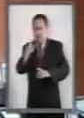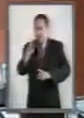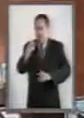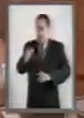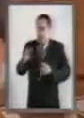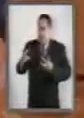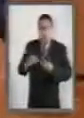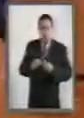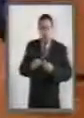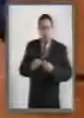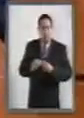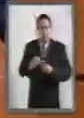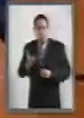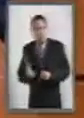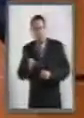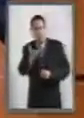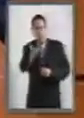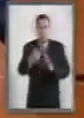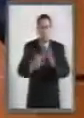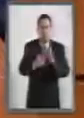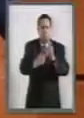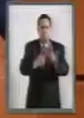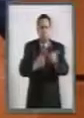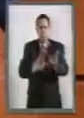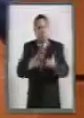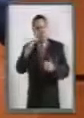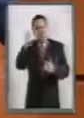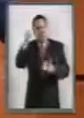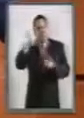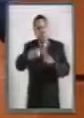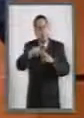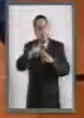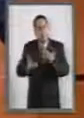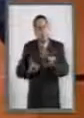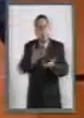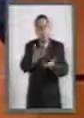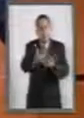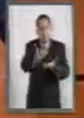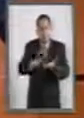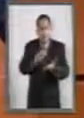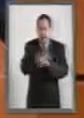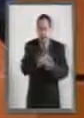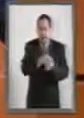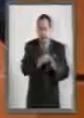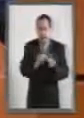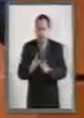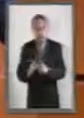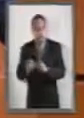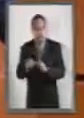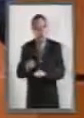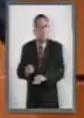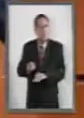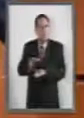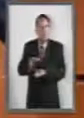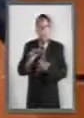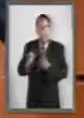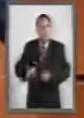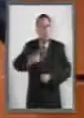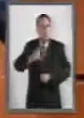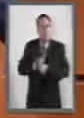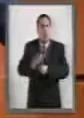Nacional, presentamos hoy iniciativa de ley reglamentaria de la función de